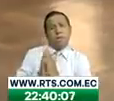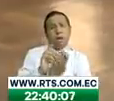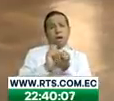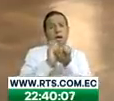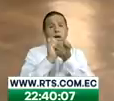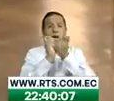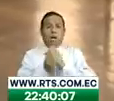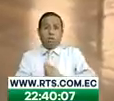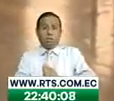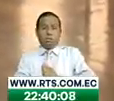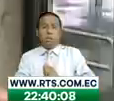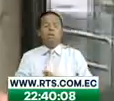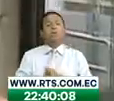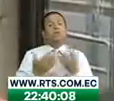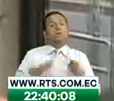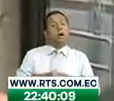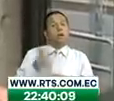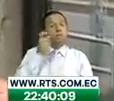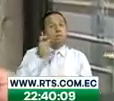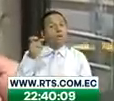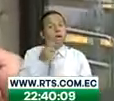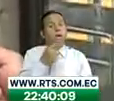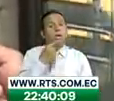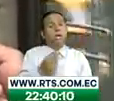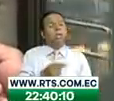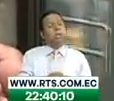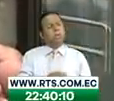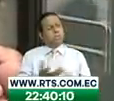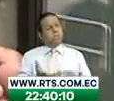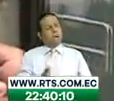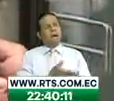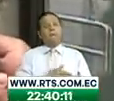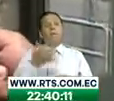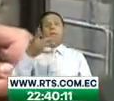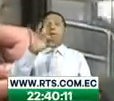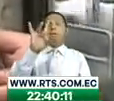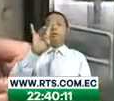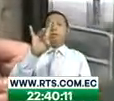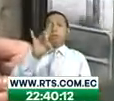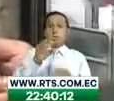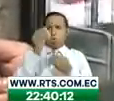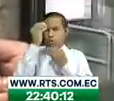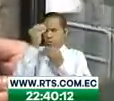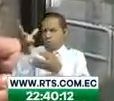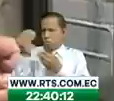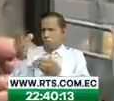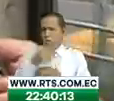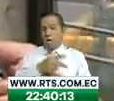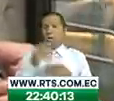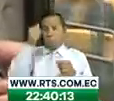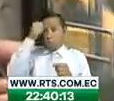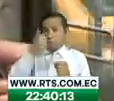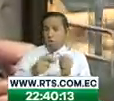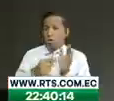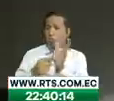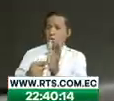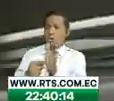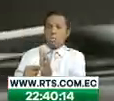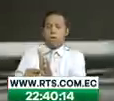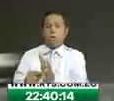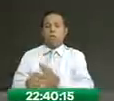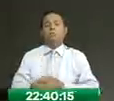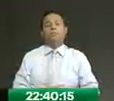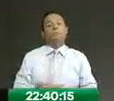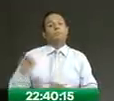réplica de 18 de ellos. Y esperamos que después de la contestación de fiscalía nos den un tiempo prudencial para poder hacer la contrarréplica. Por orden